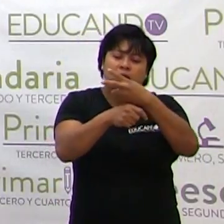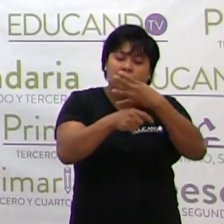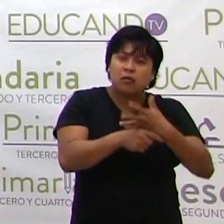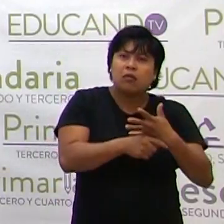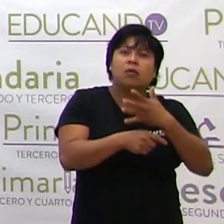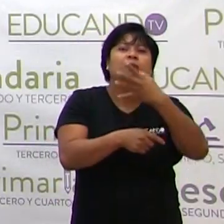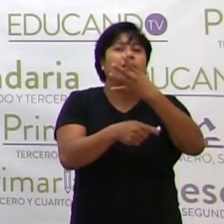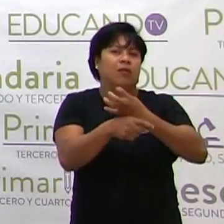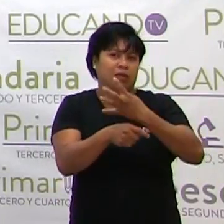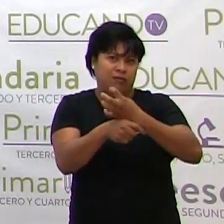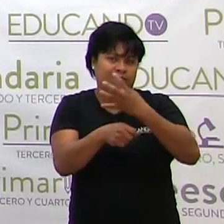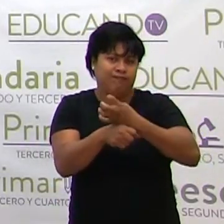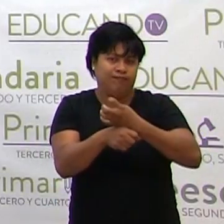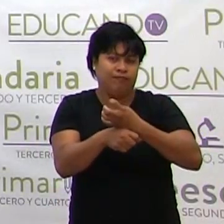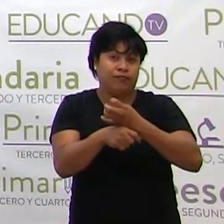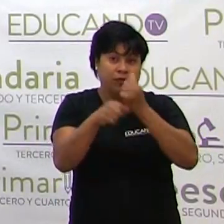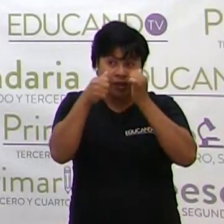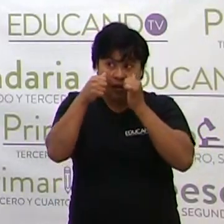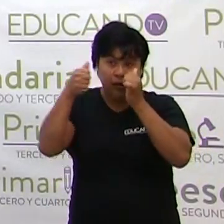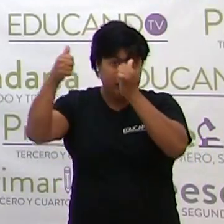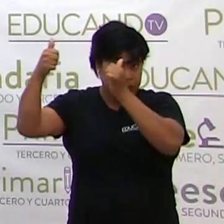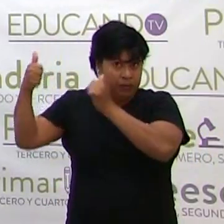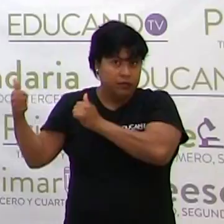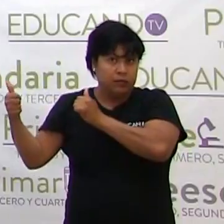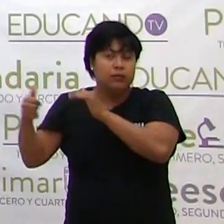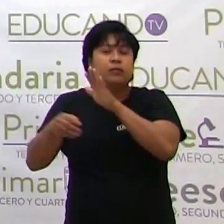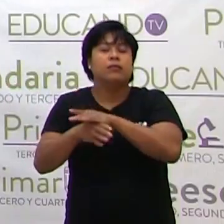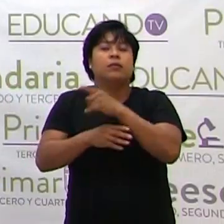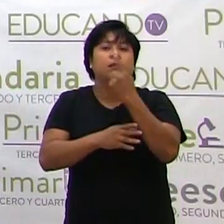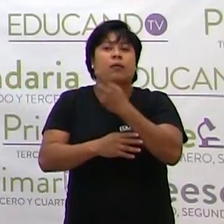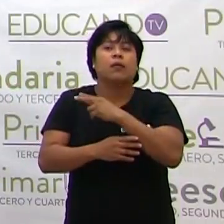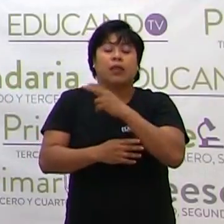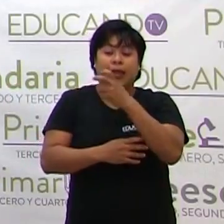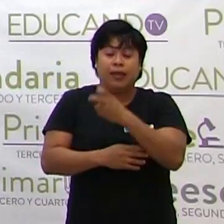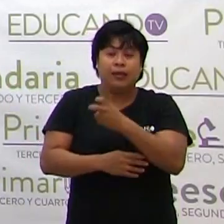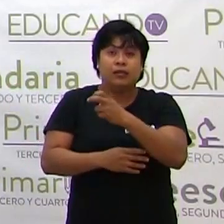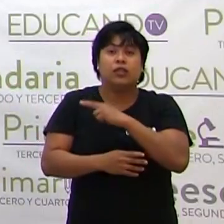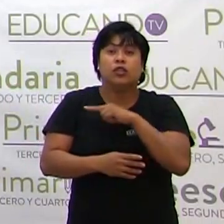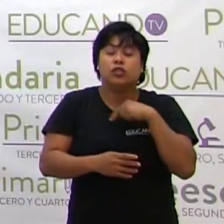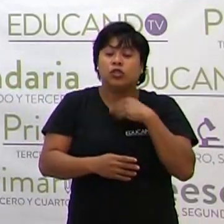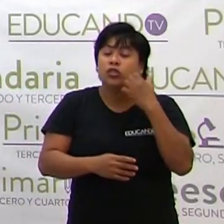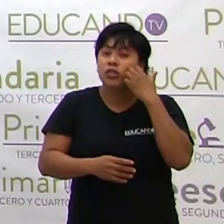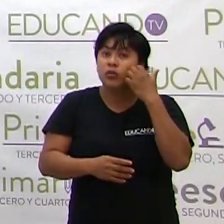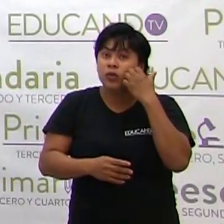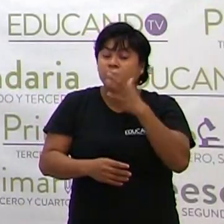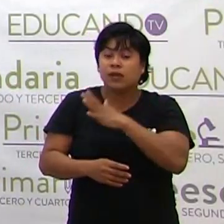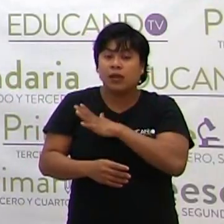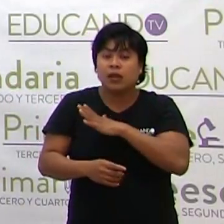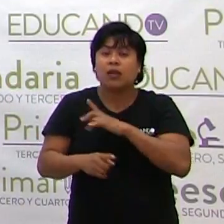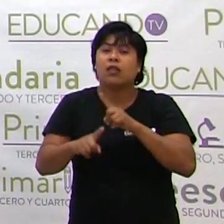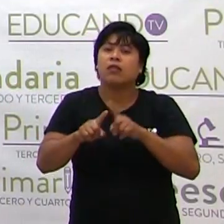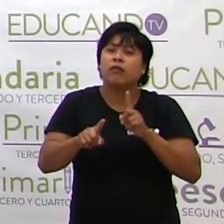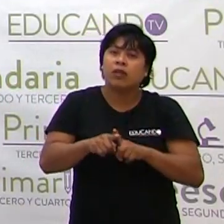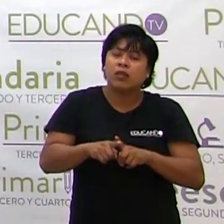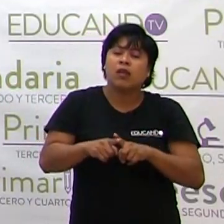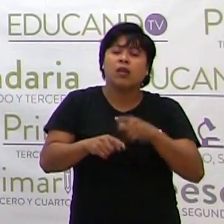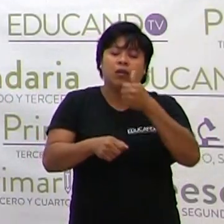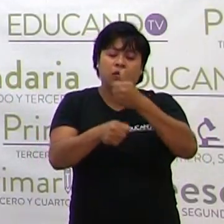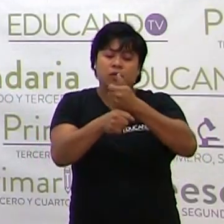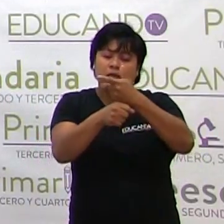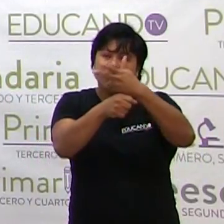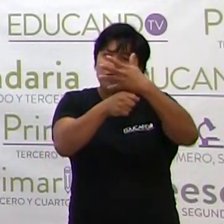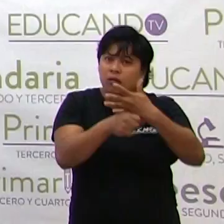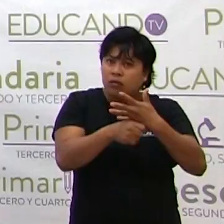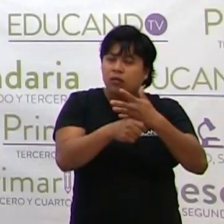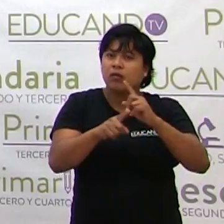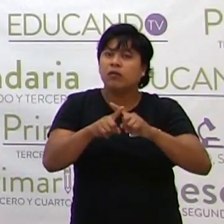grado. Mucha atención en esta parte porque así en la escuela vamos a encontrar tanto tipos de grado como tipos de niveles